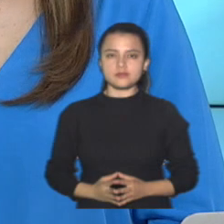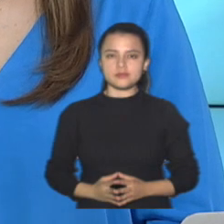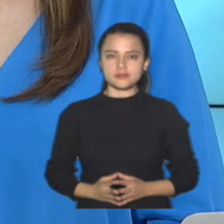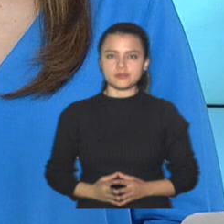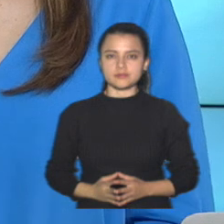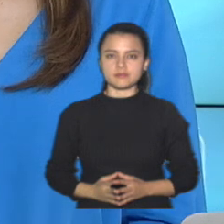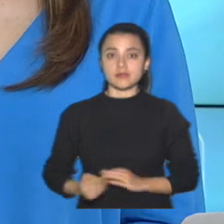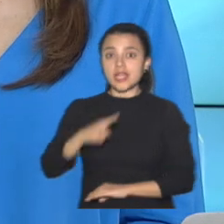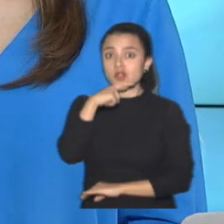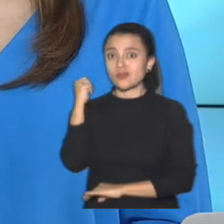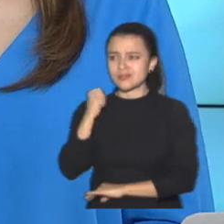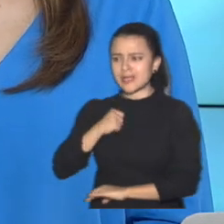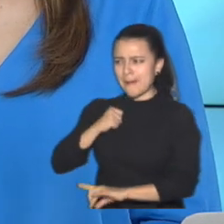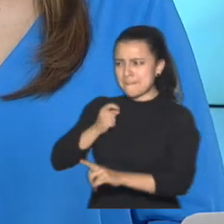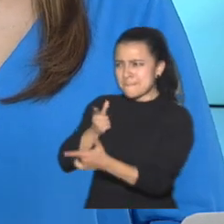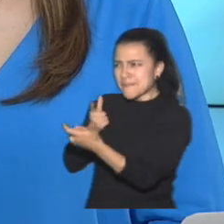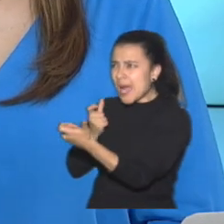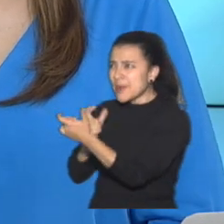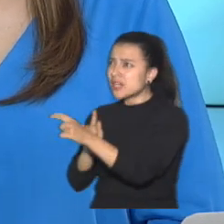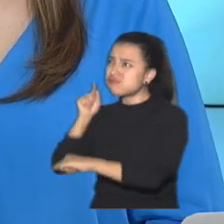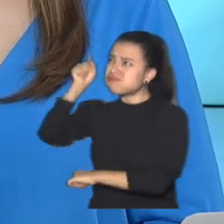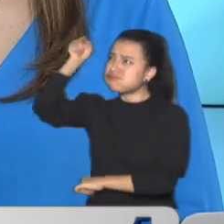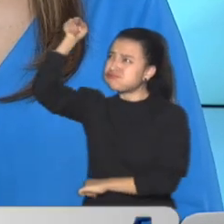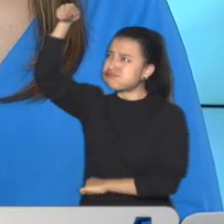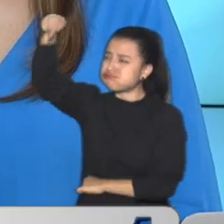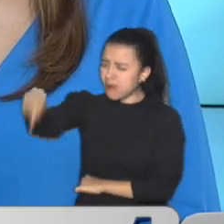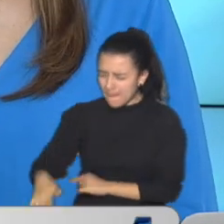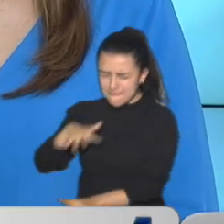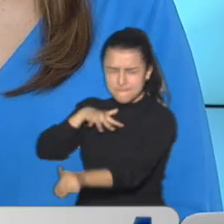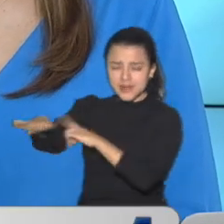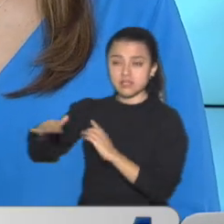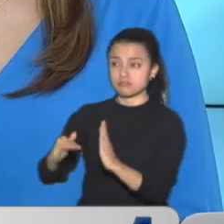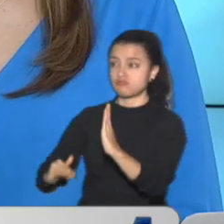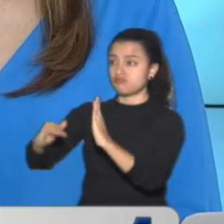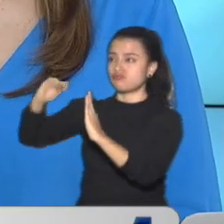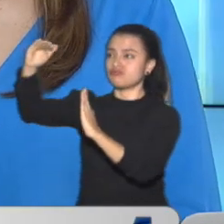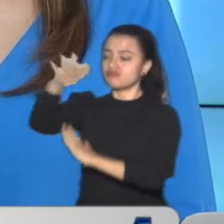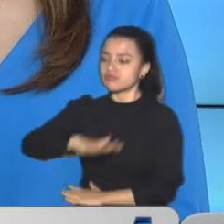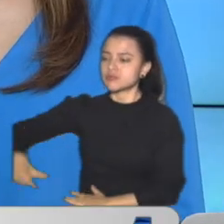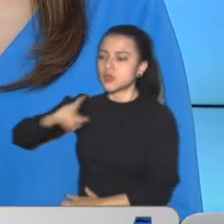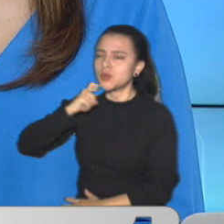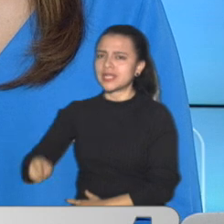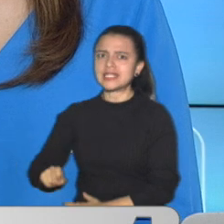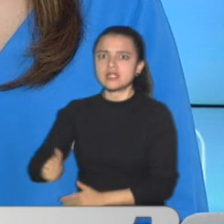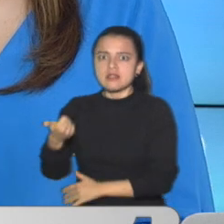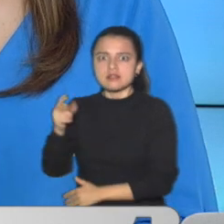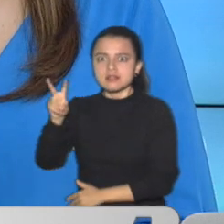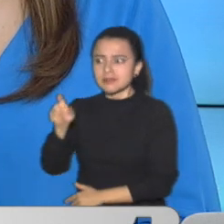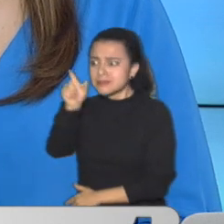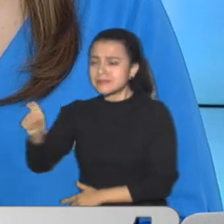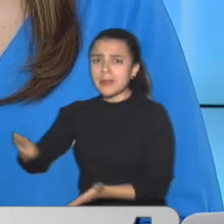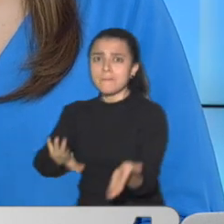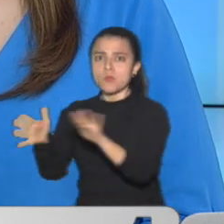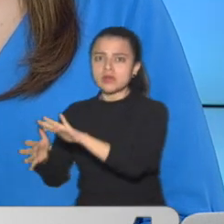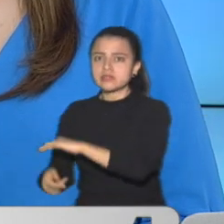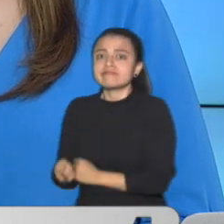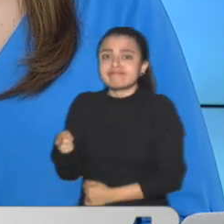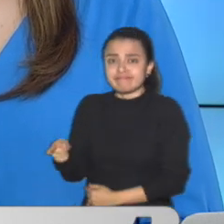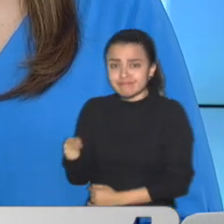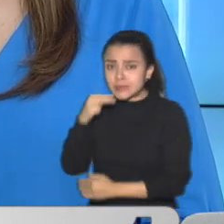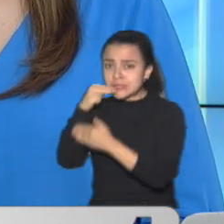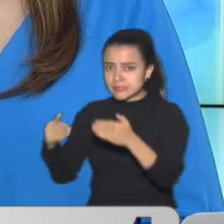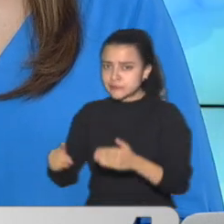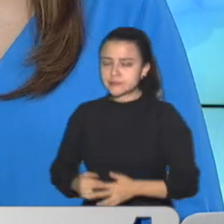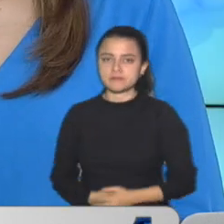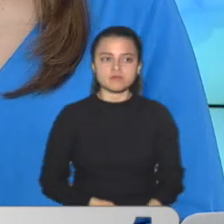rusia atacó con misiles un edificio residencial en ucrania dejando al menos 17 muertos entre ellos dos niños el papá